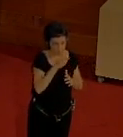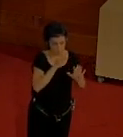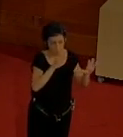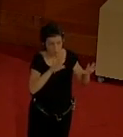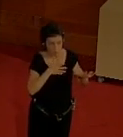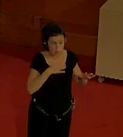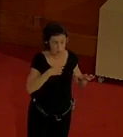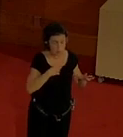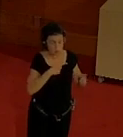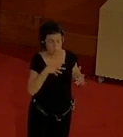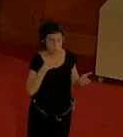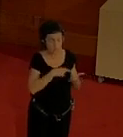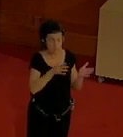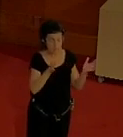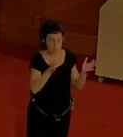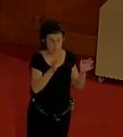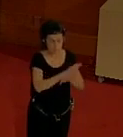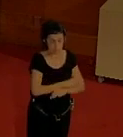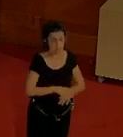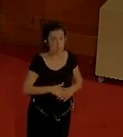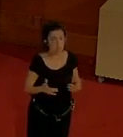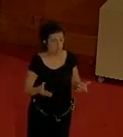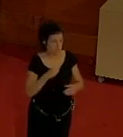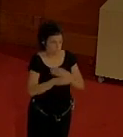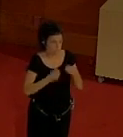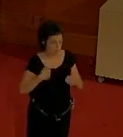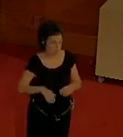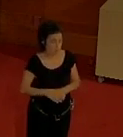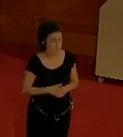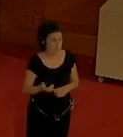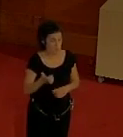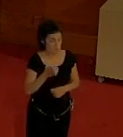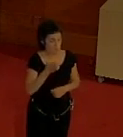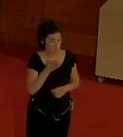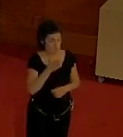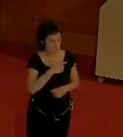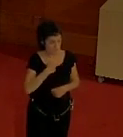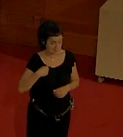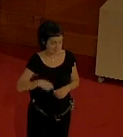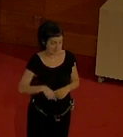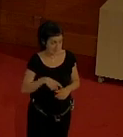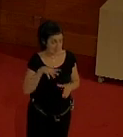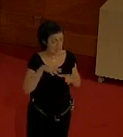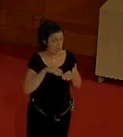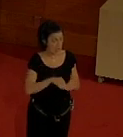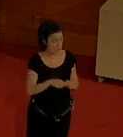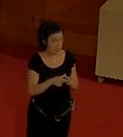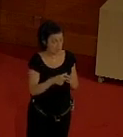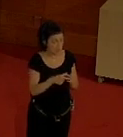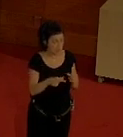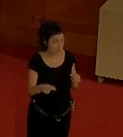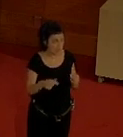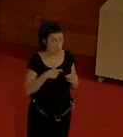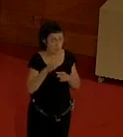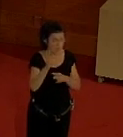fecha en cualquier caso lo ha hecho cuando china utiliza un misil para destruir un satélite que